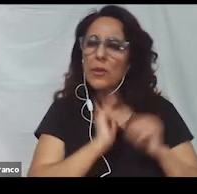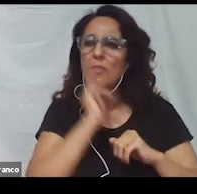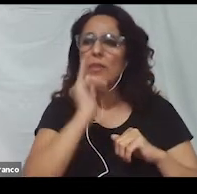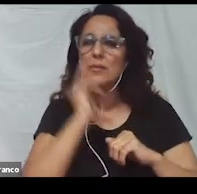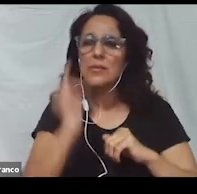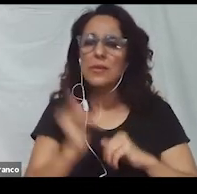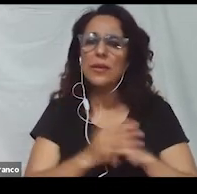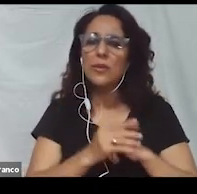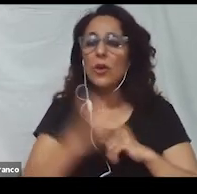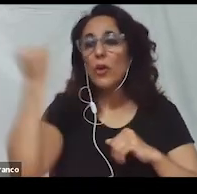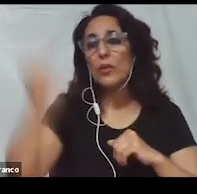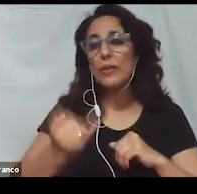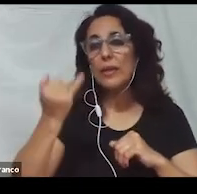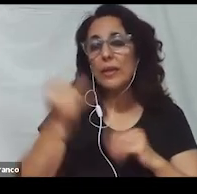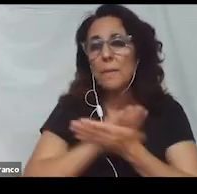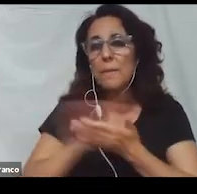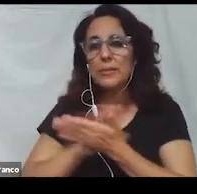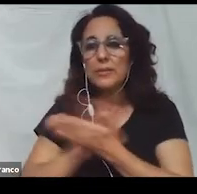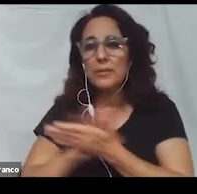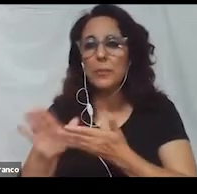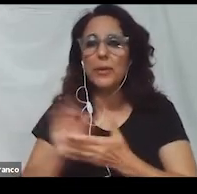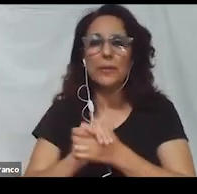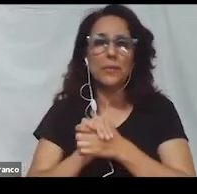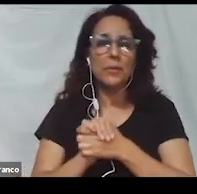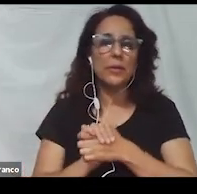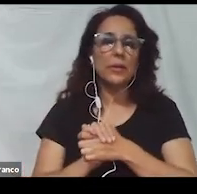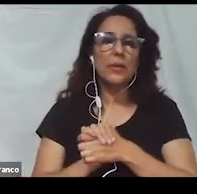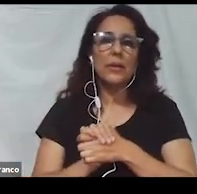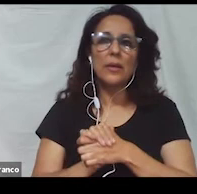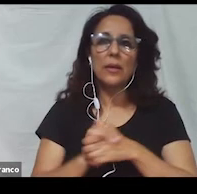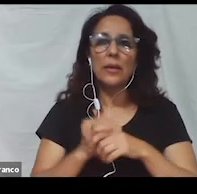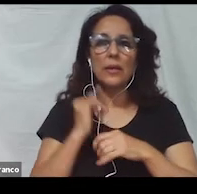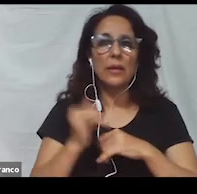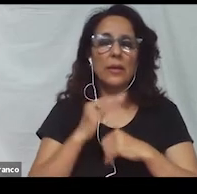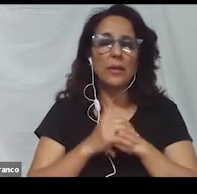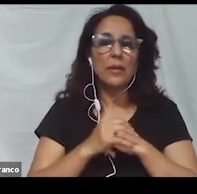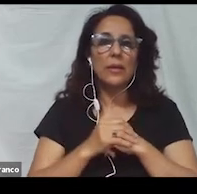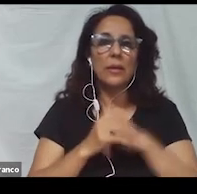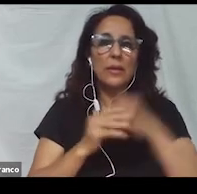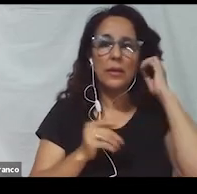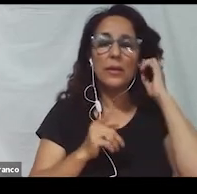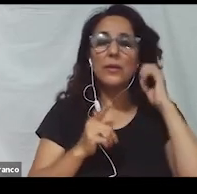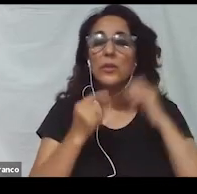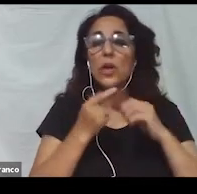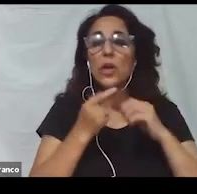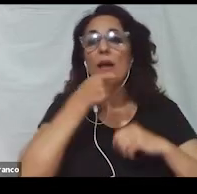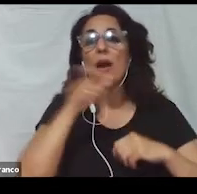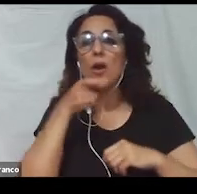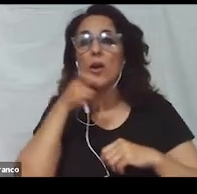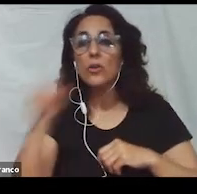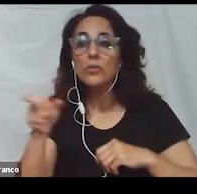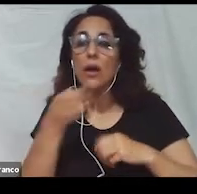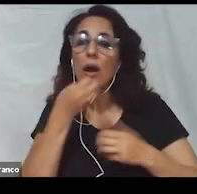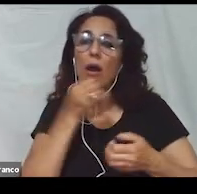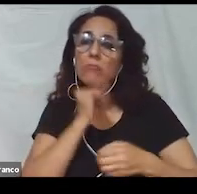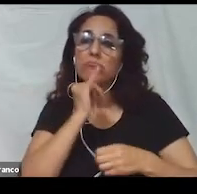mencionando tienen por lo menos algo básico de accesibilidad. ¿Ok? Y son las que les